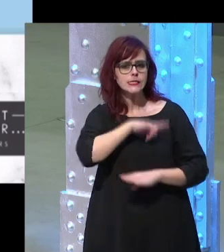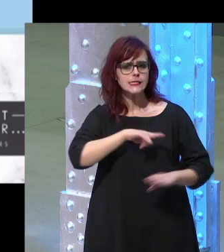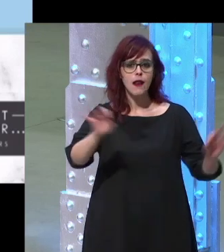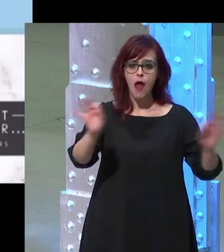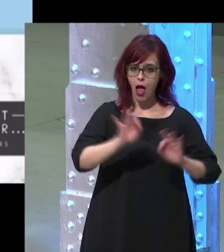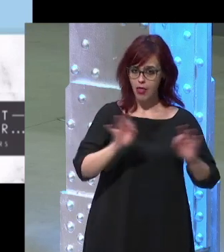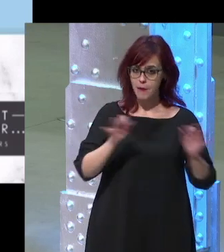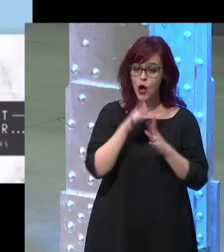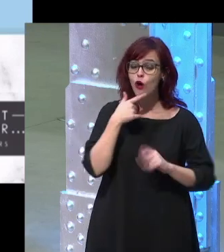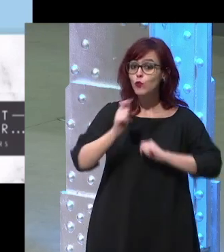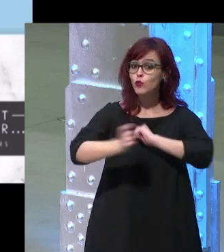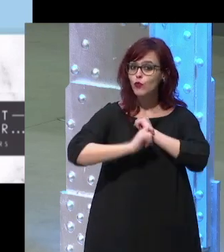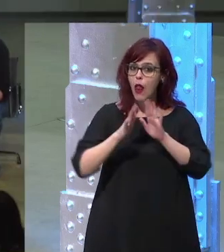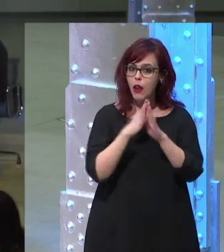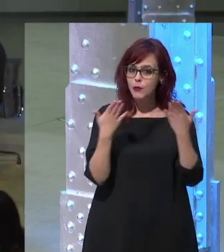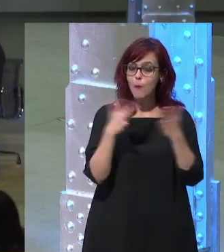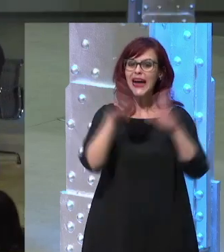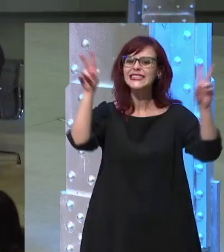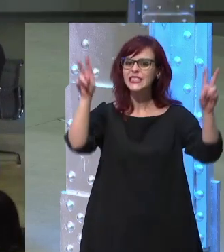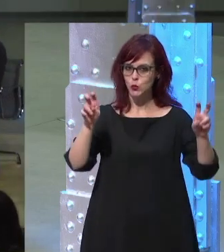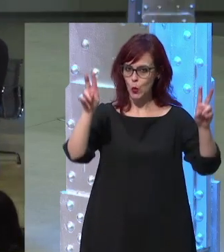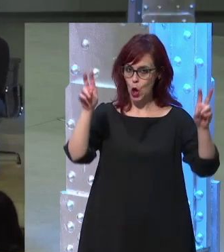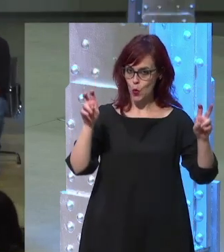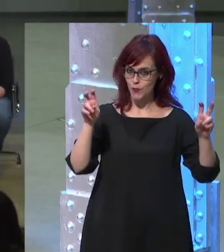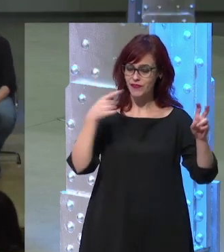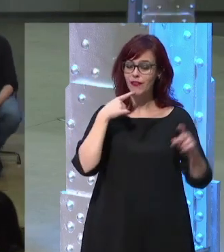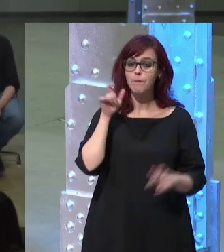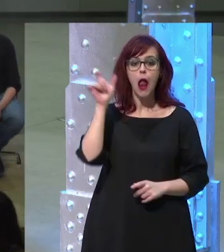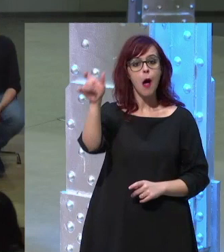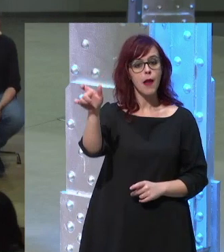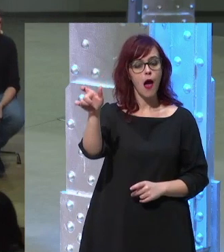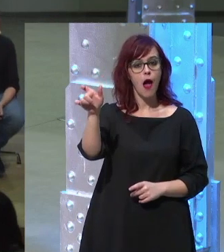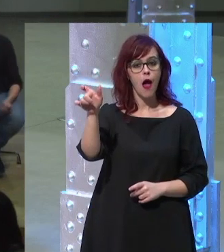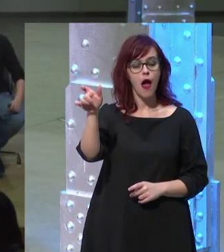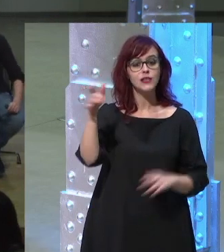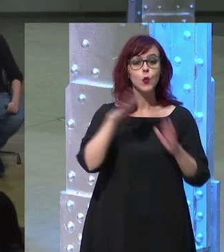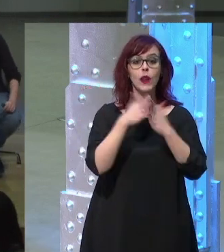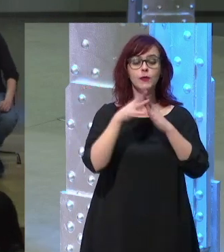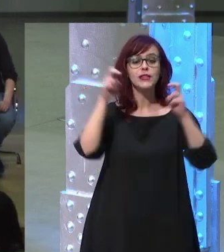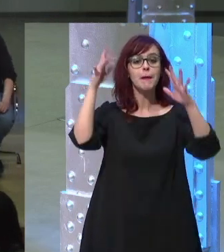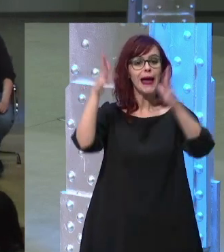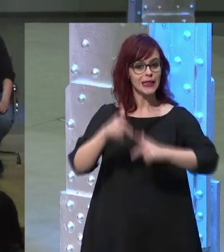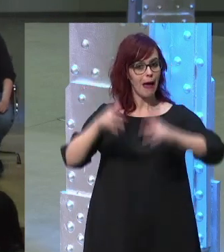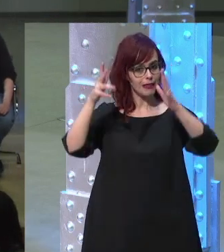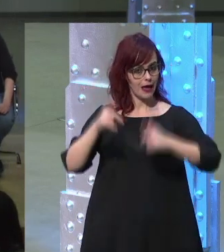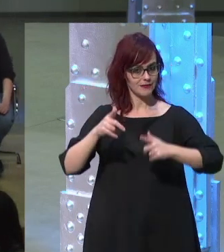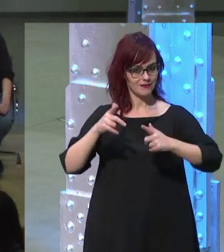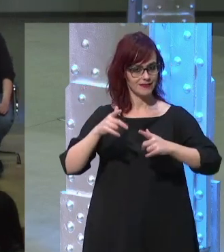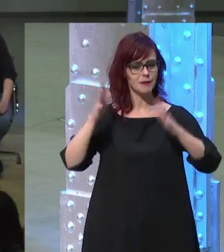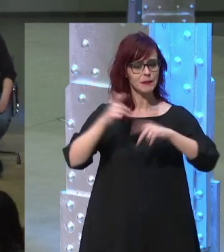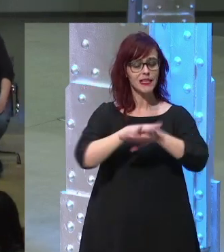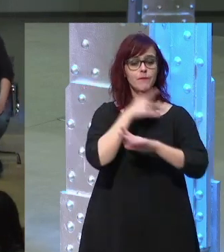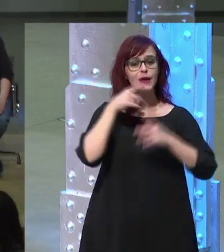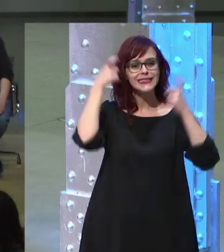la clave de este libro está ya en el título, que es esa palabra. Es un libro sobre matemáticas y es un libro que